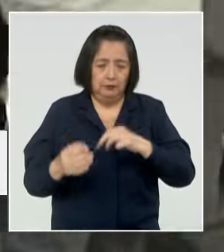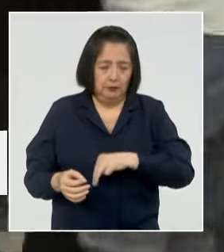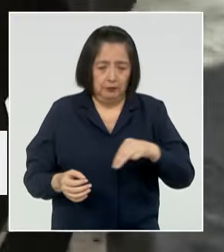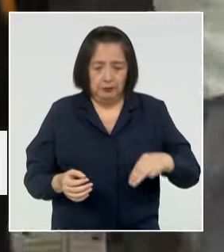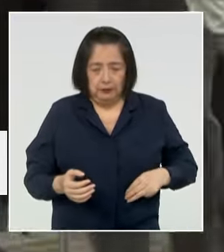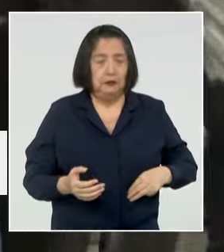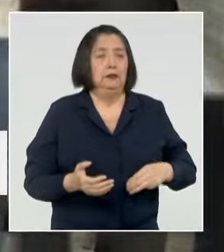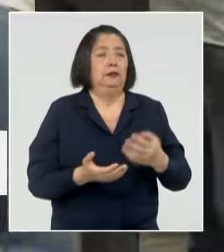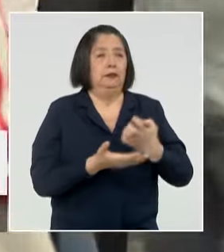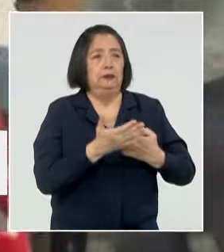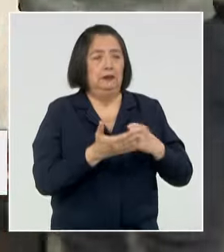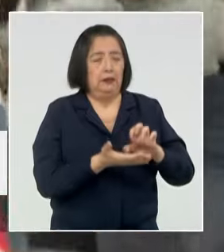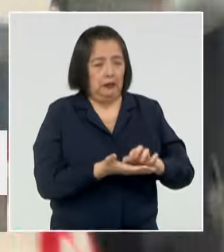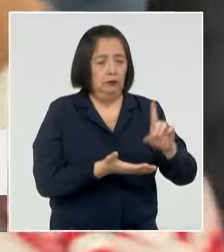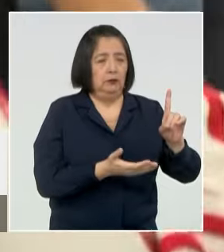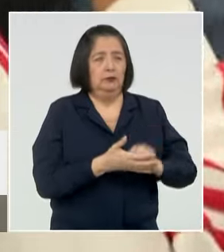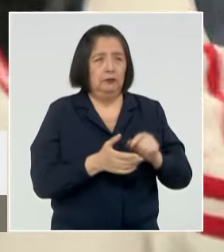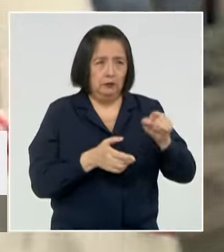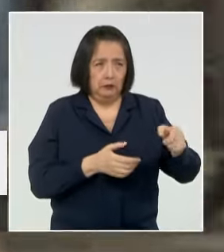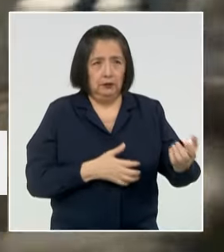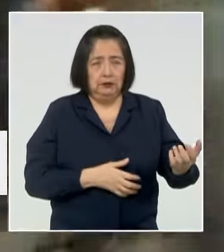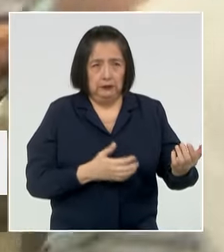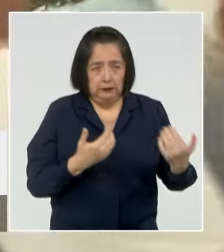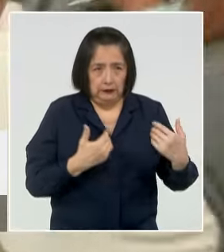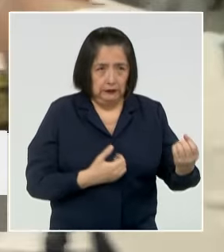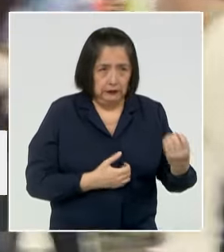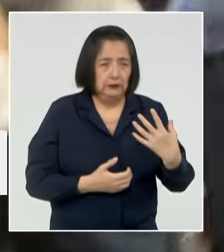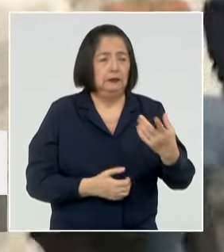Educación y ella tiene muchísimo